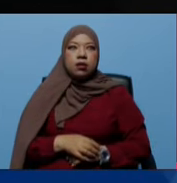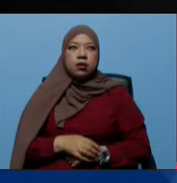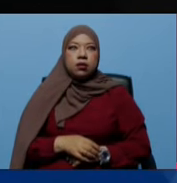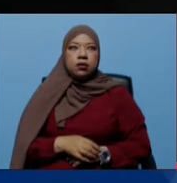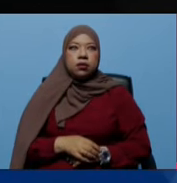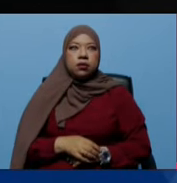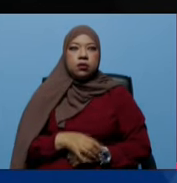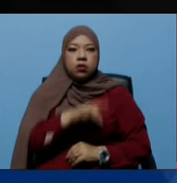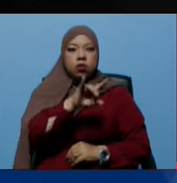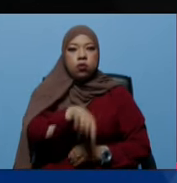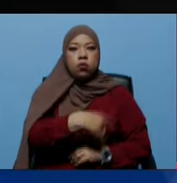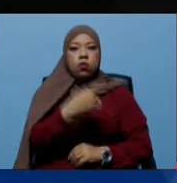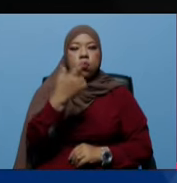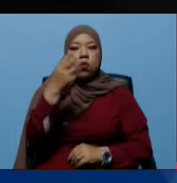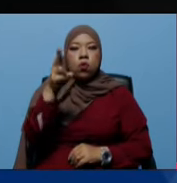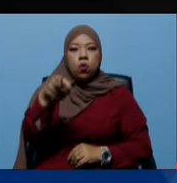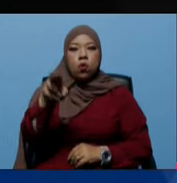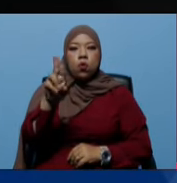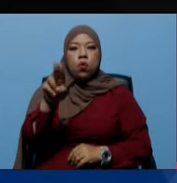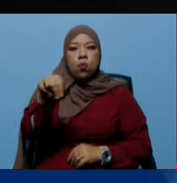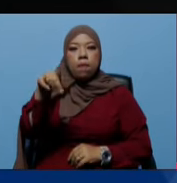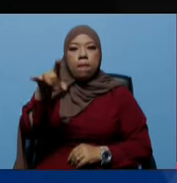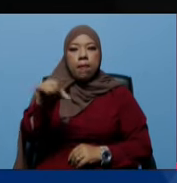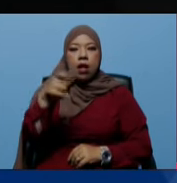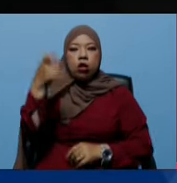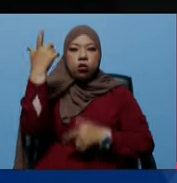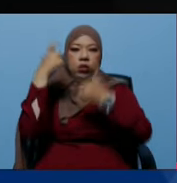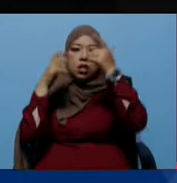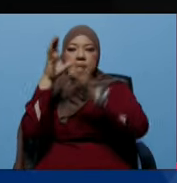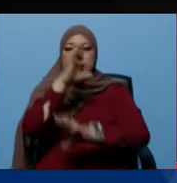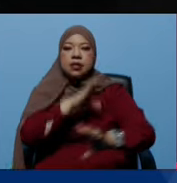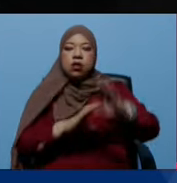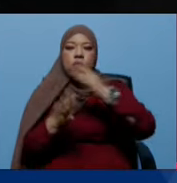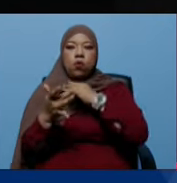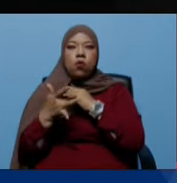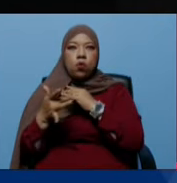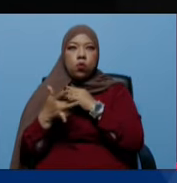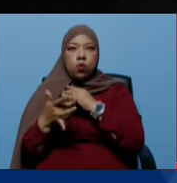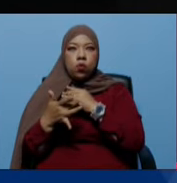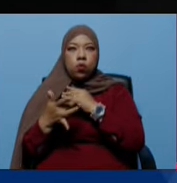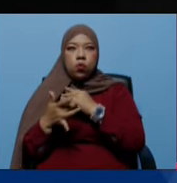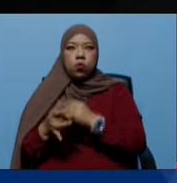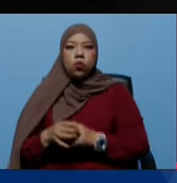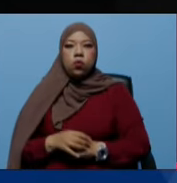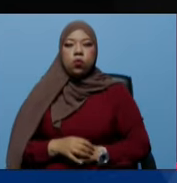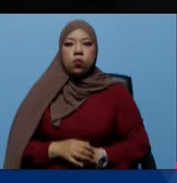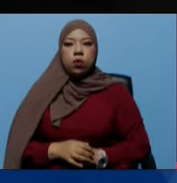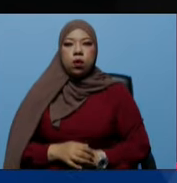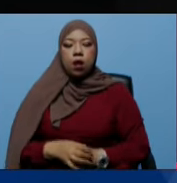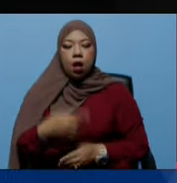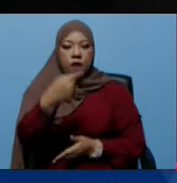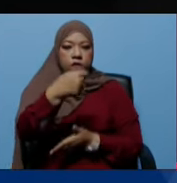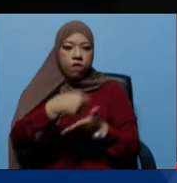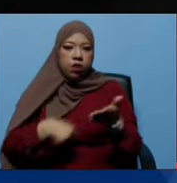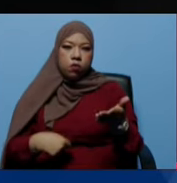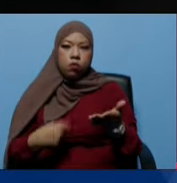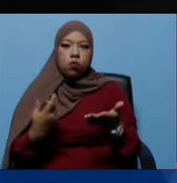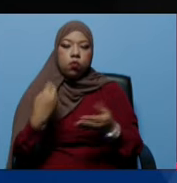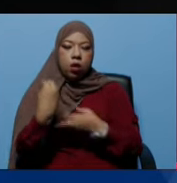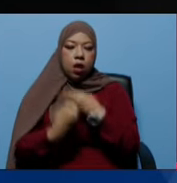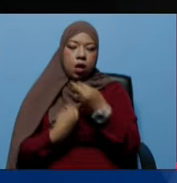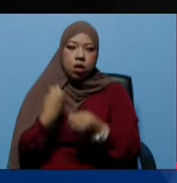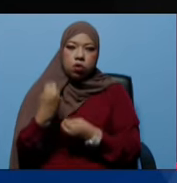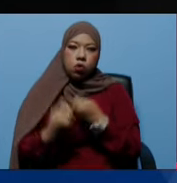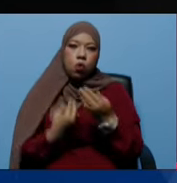Humberto Fernández Morán, la gran misión de la ciencia y tecnología, bueno, voy a proceder a firmar la